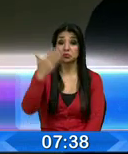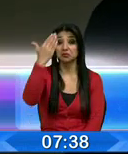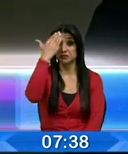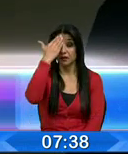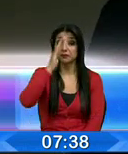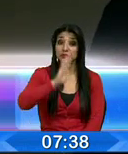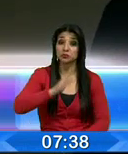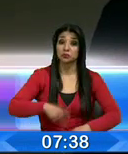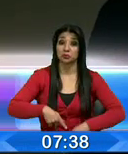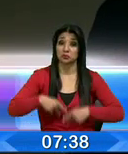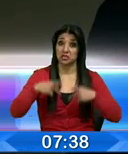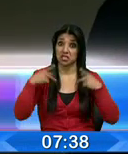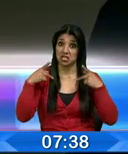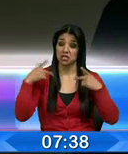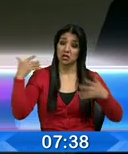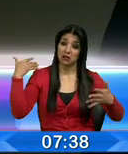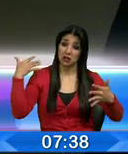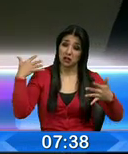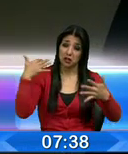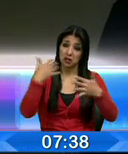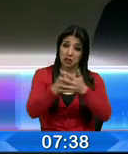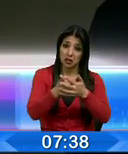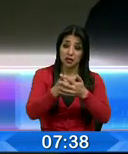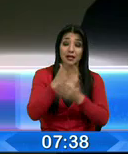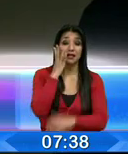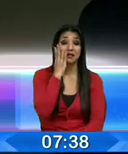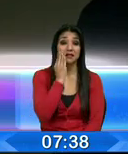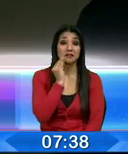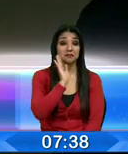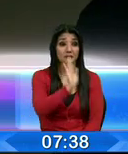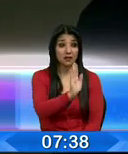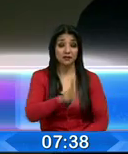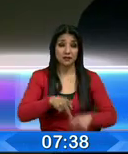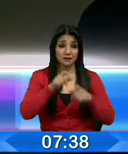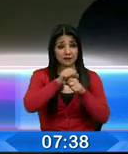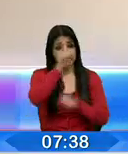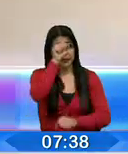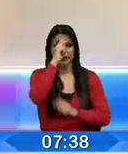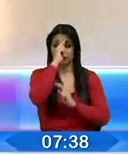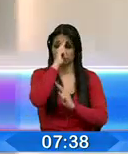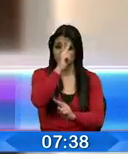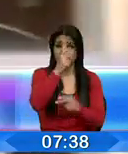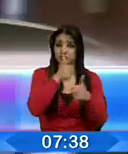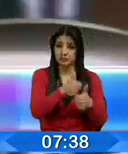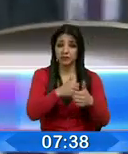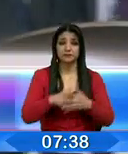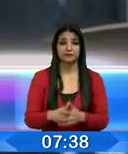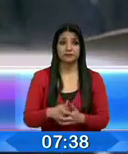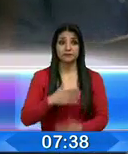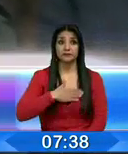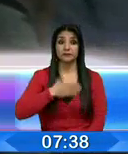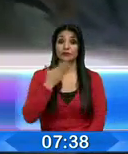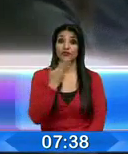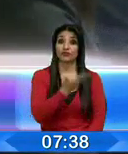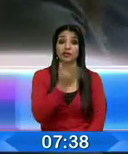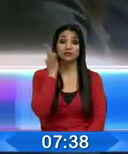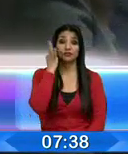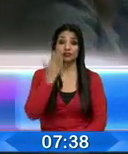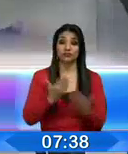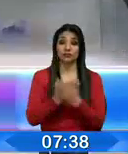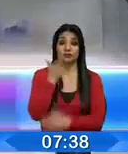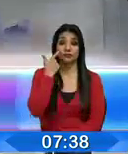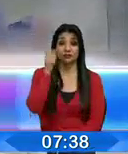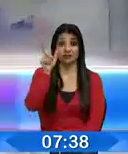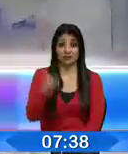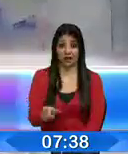se ha sabido en su historial de trabajo, es una persona honesta. Dando un voto de confianza a la nueva fiscal y